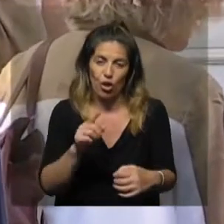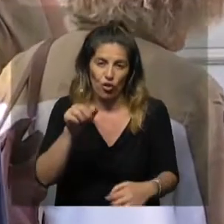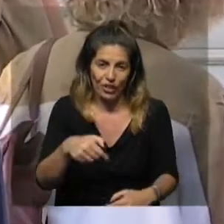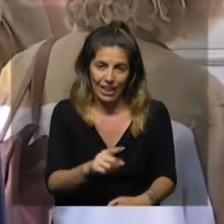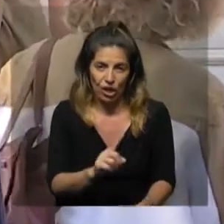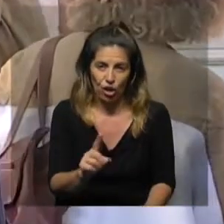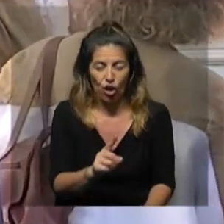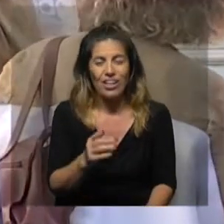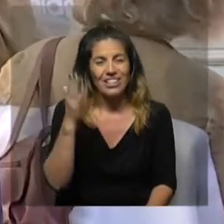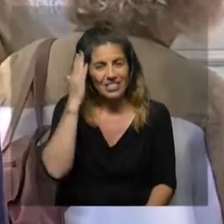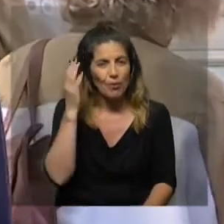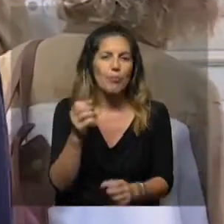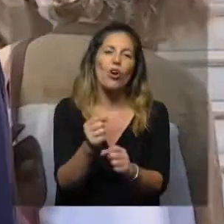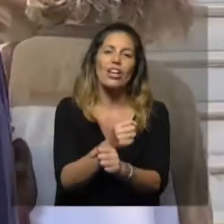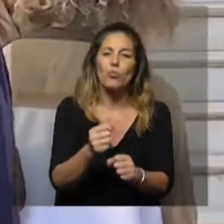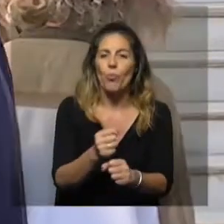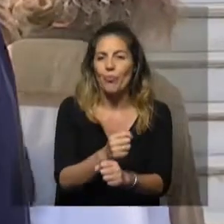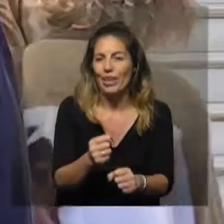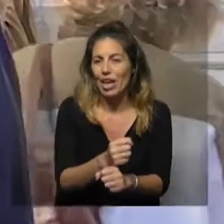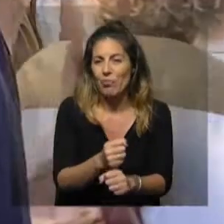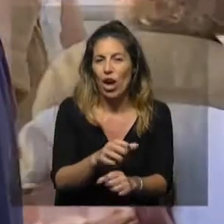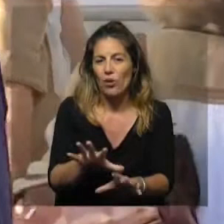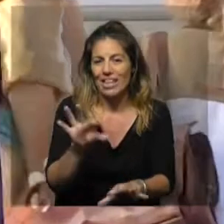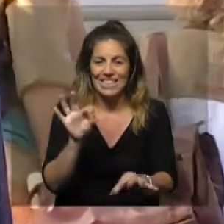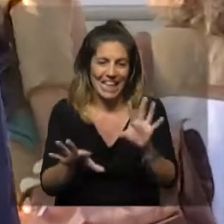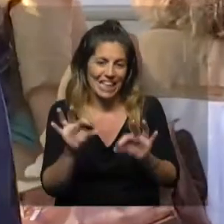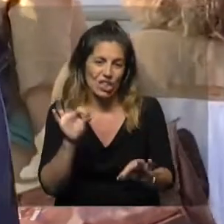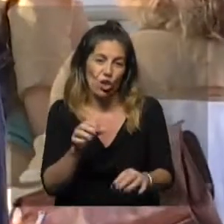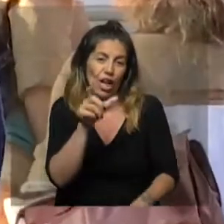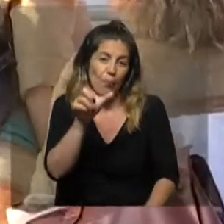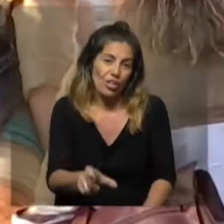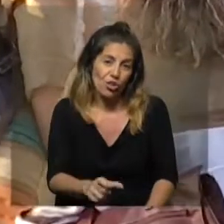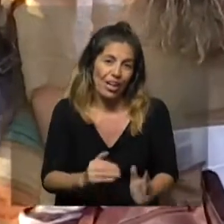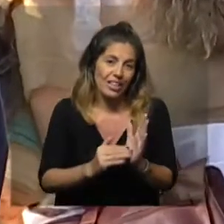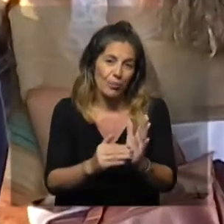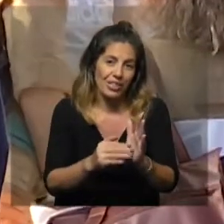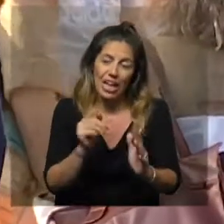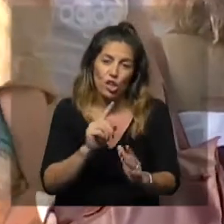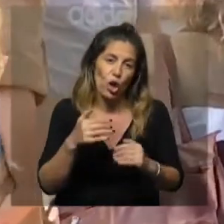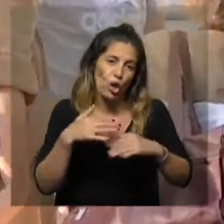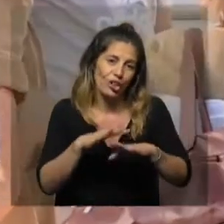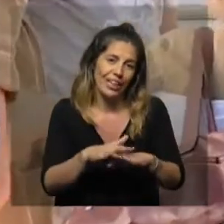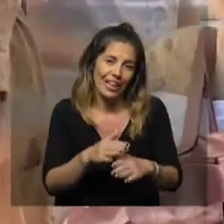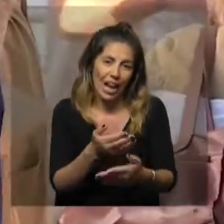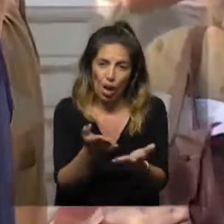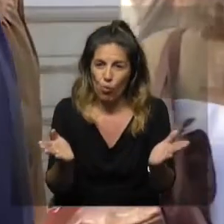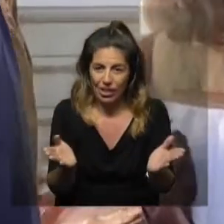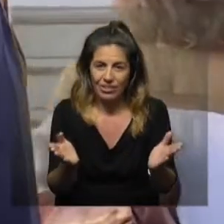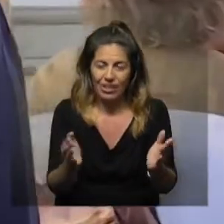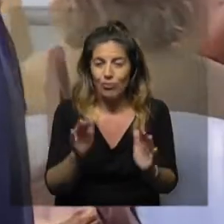es un premio es un premio hay una selección hay gente que se presenta Y hoy no forma parte de la exhibición